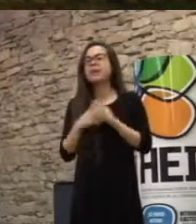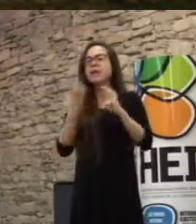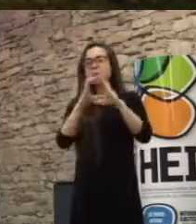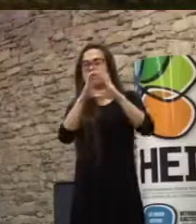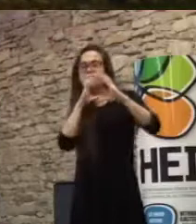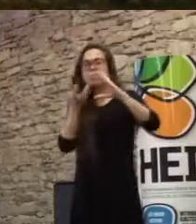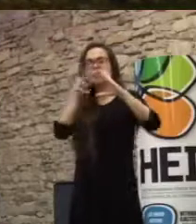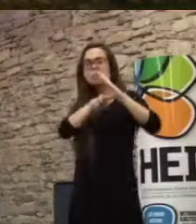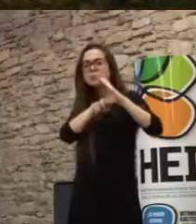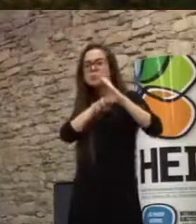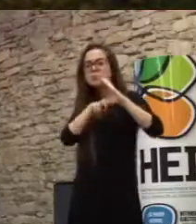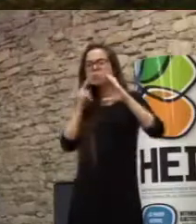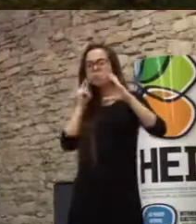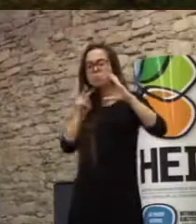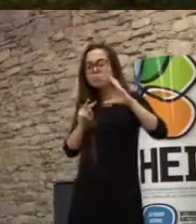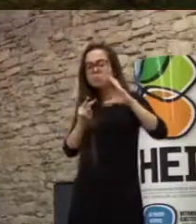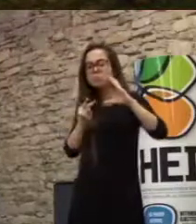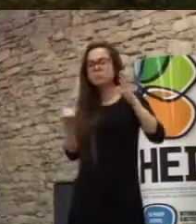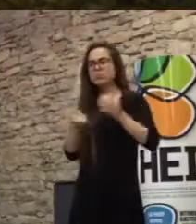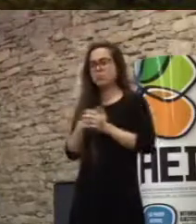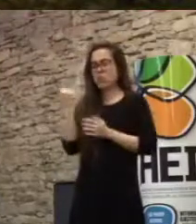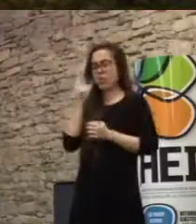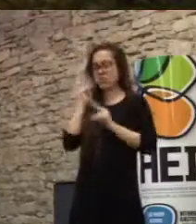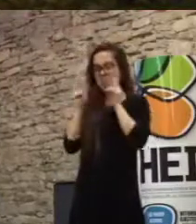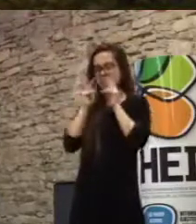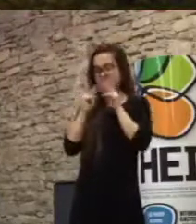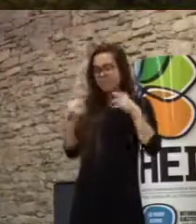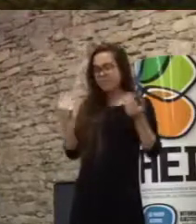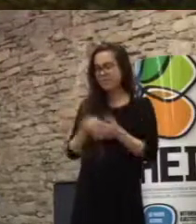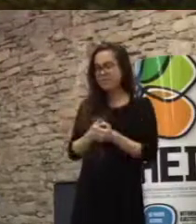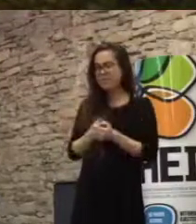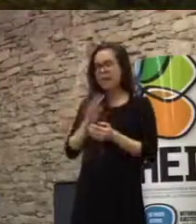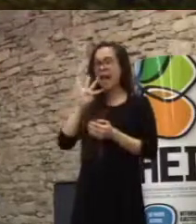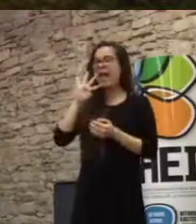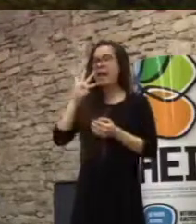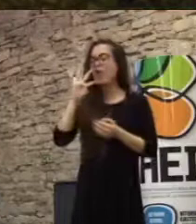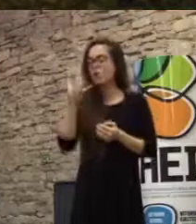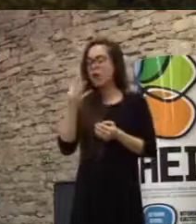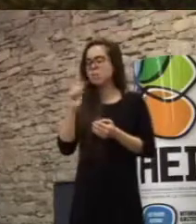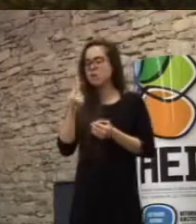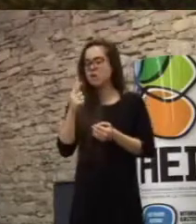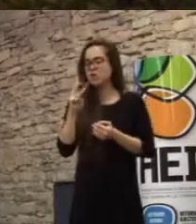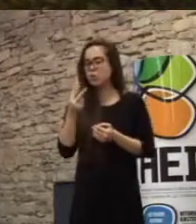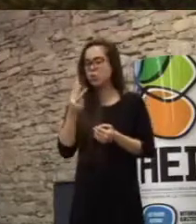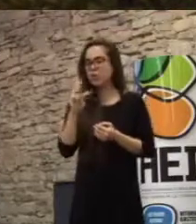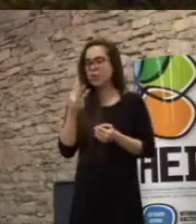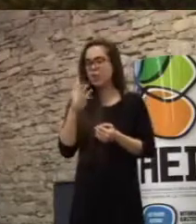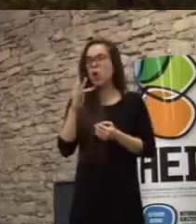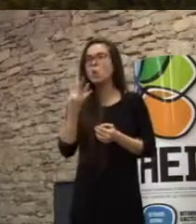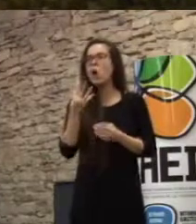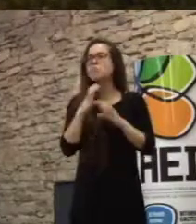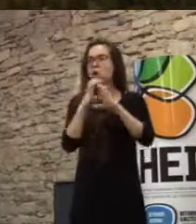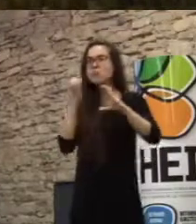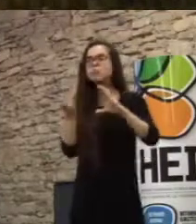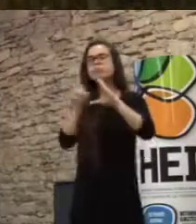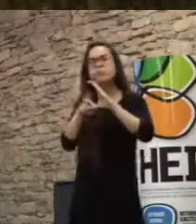se quedó al tercero y digo este es masoca o no sé qué le pasa no se quedó al cuarto base y al final le digo que bernardo te ha gustado dice sí sí me ha encantado dice